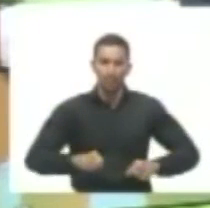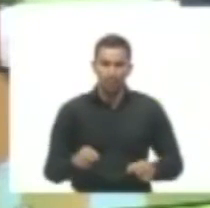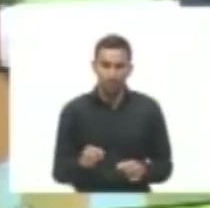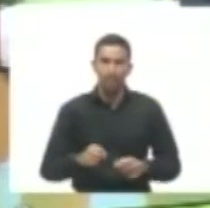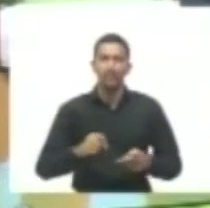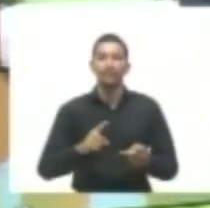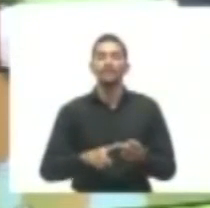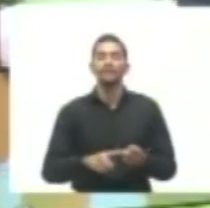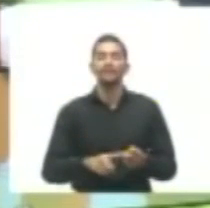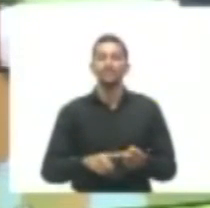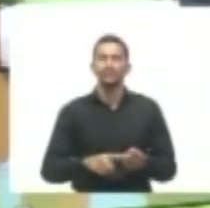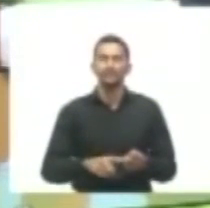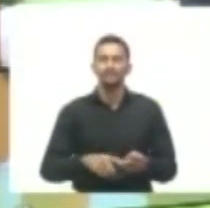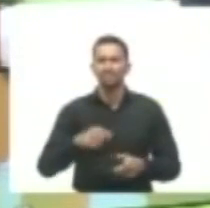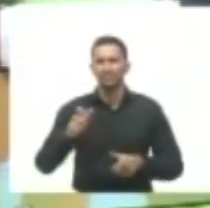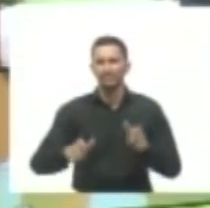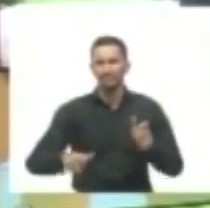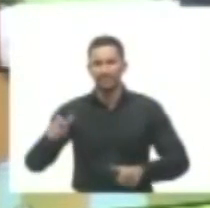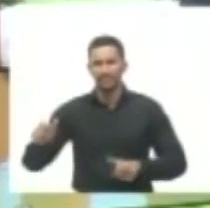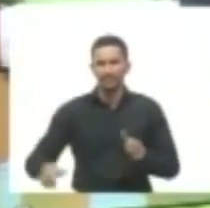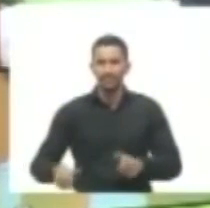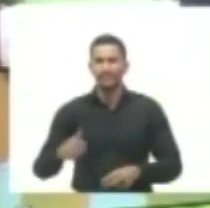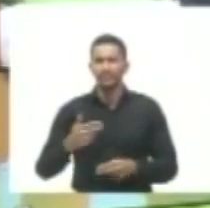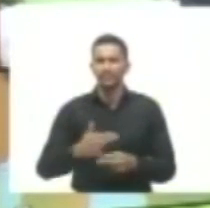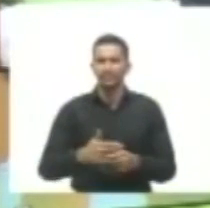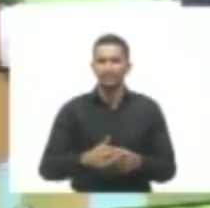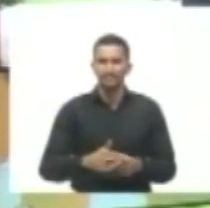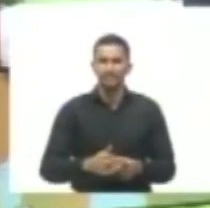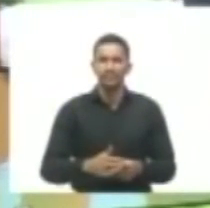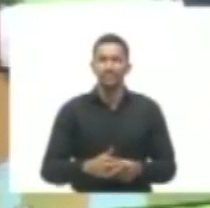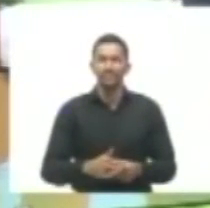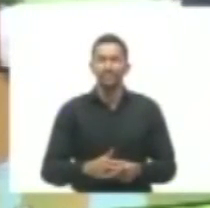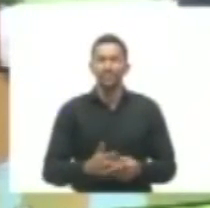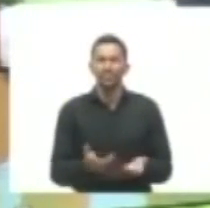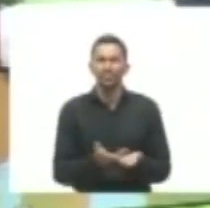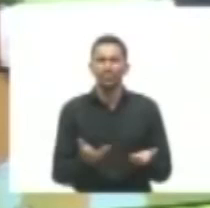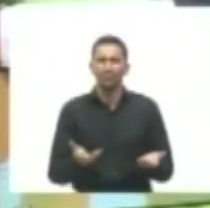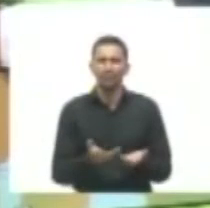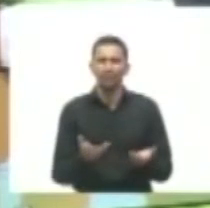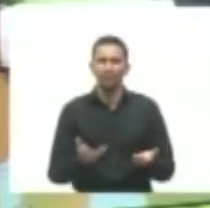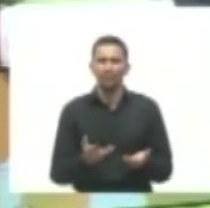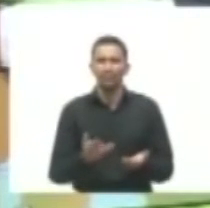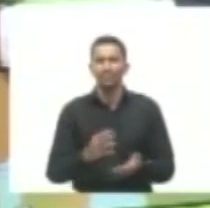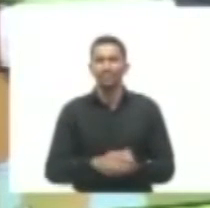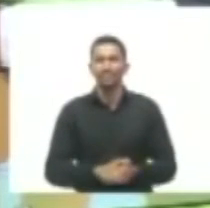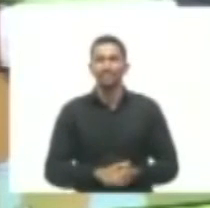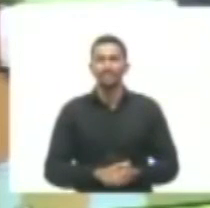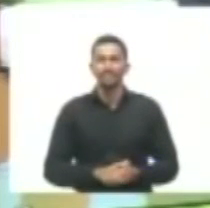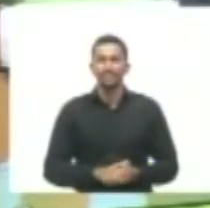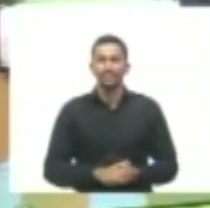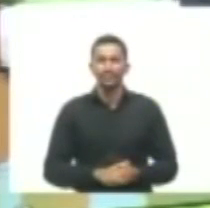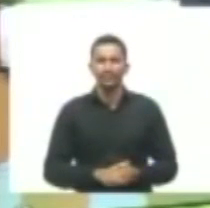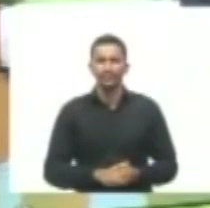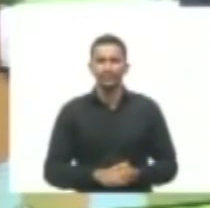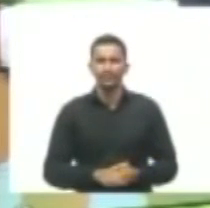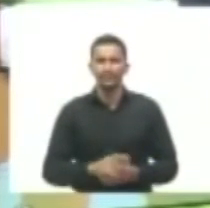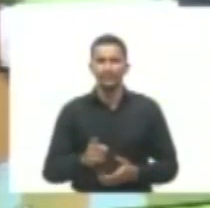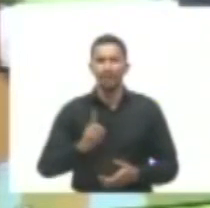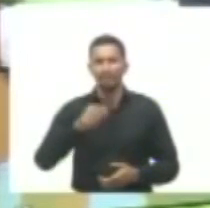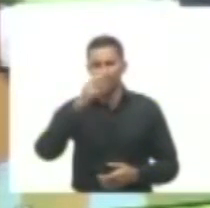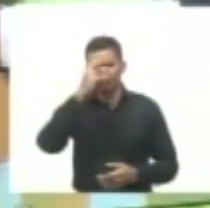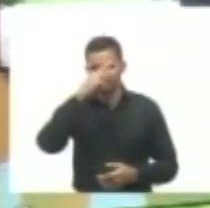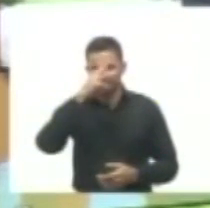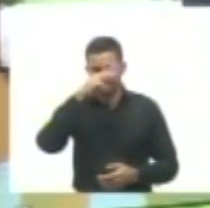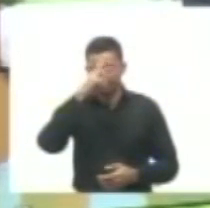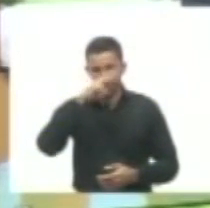Mendoza, Juan Manuel Salas, Joaquín Armenta, Enrique Valdés desde Rhode Island, también está Adalys Osorio desde México, José